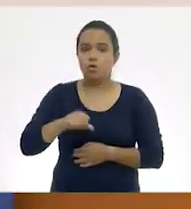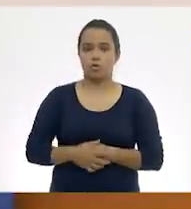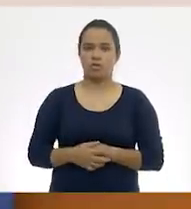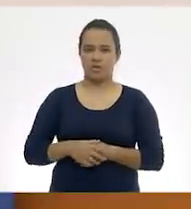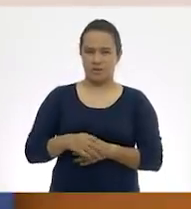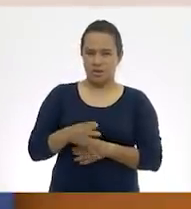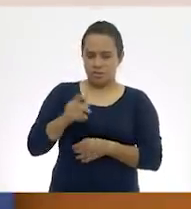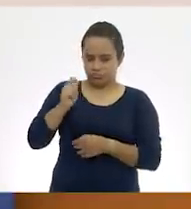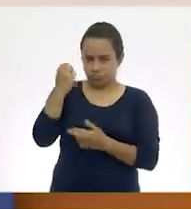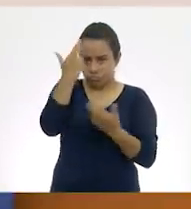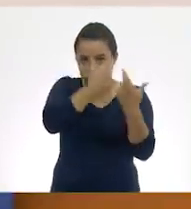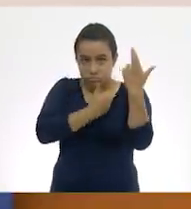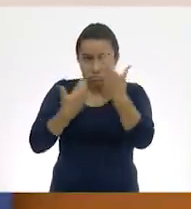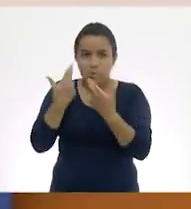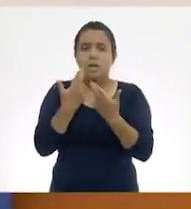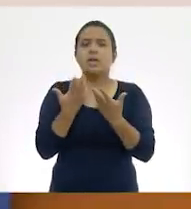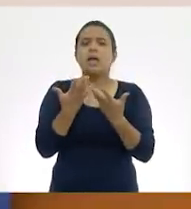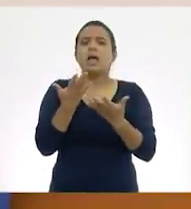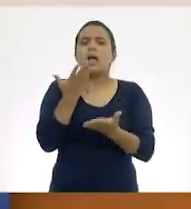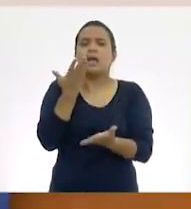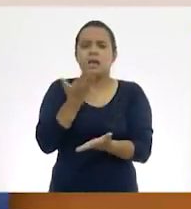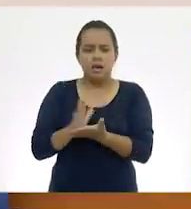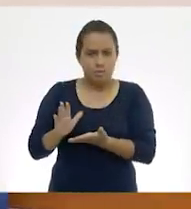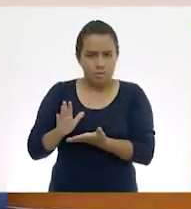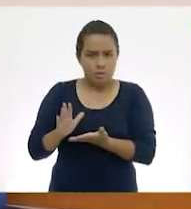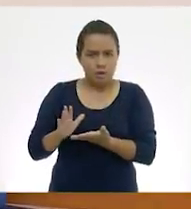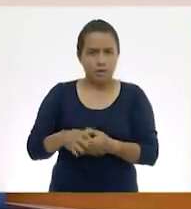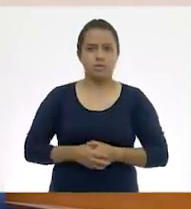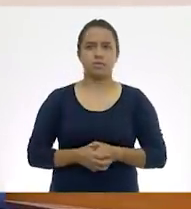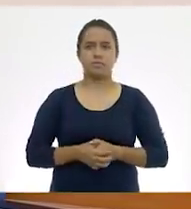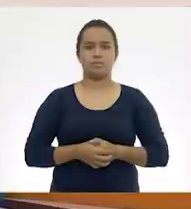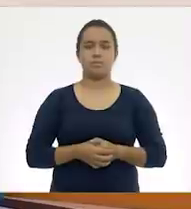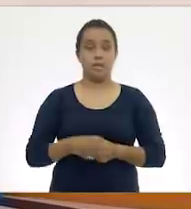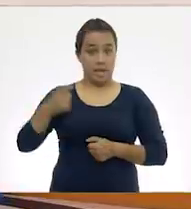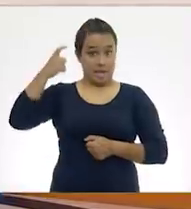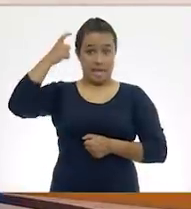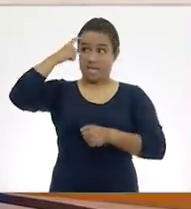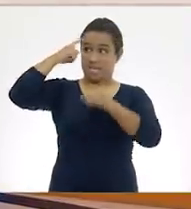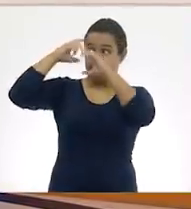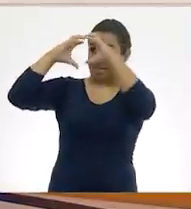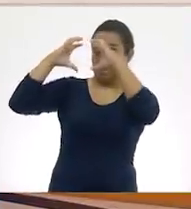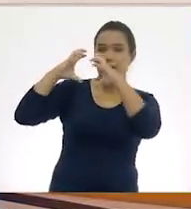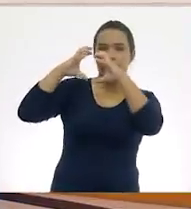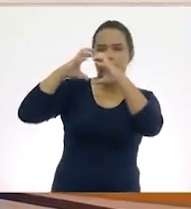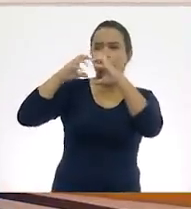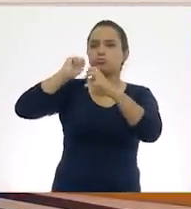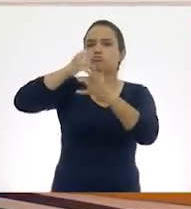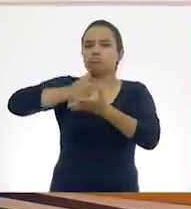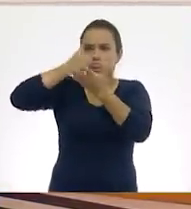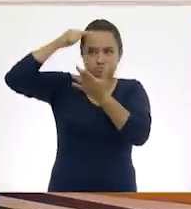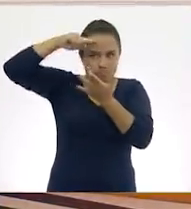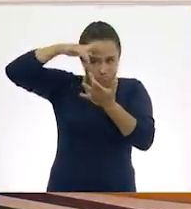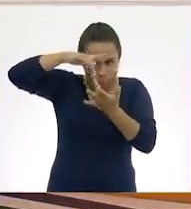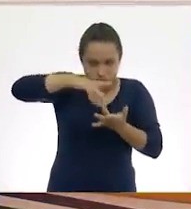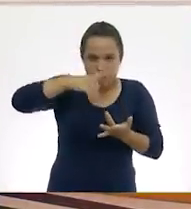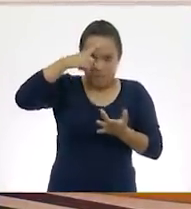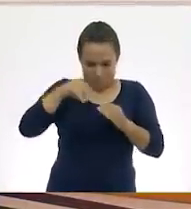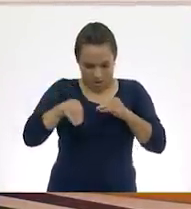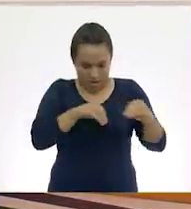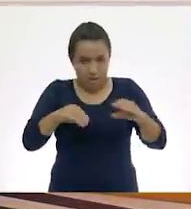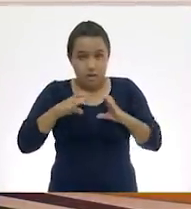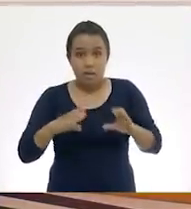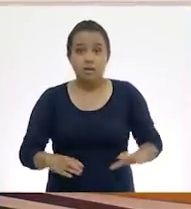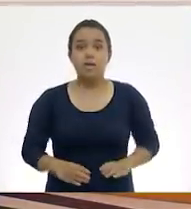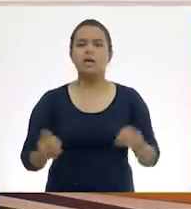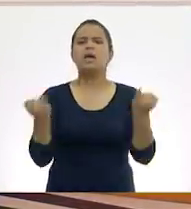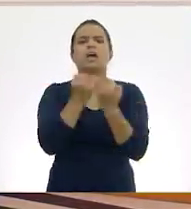con todo lo que vamos a revisar que además de que el cerebro nos ayuda con el movimiento de nuestro cuerpo, también nos